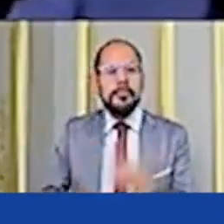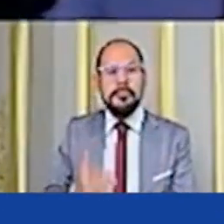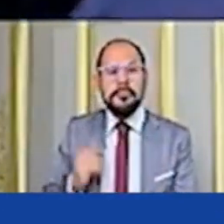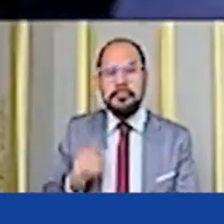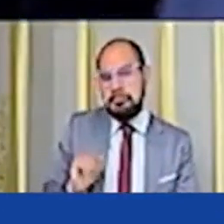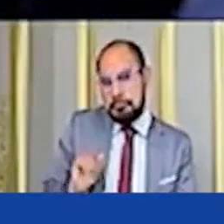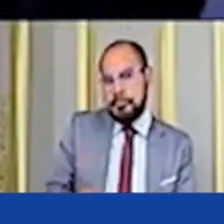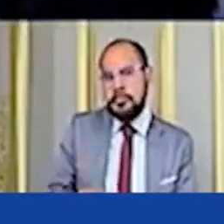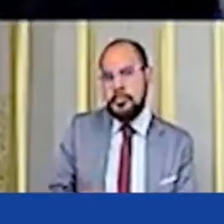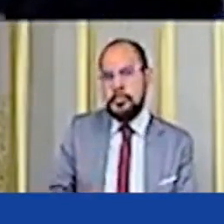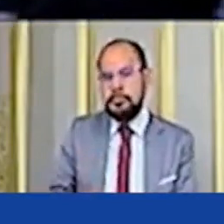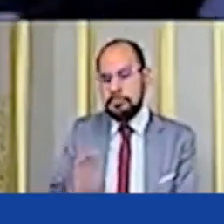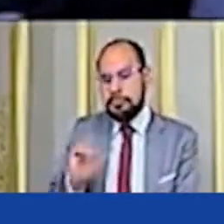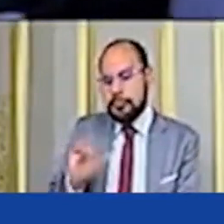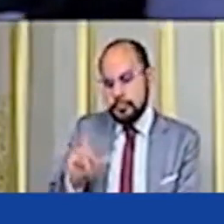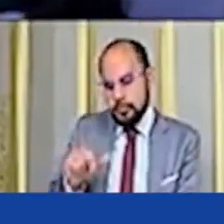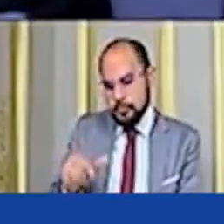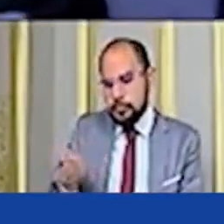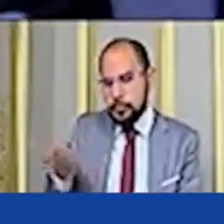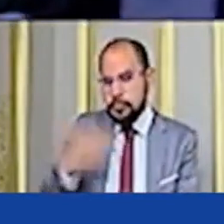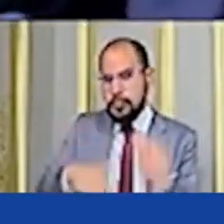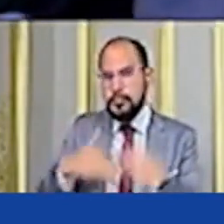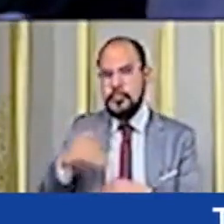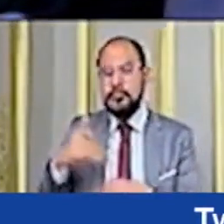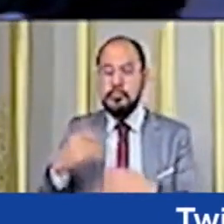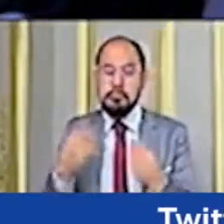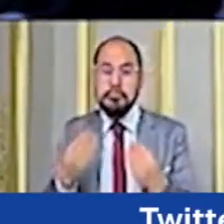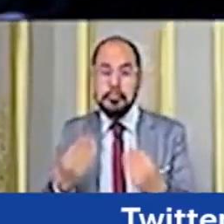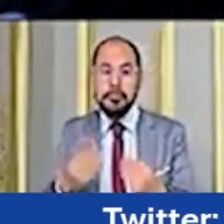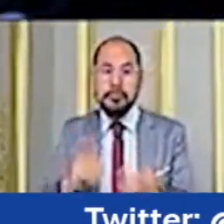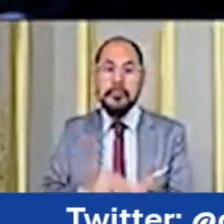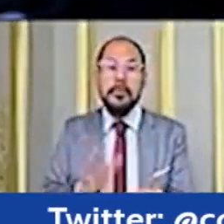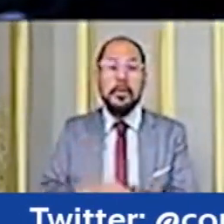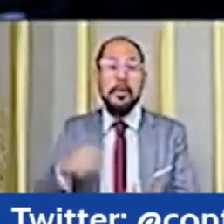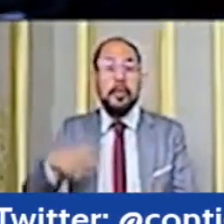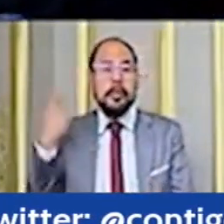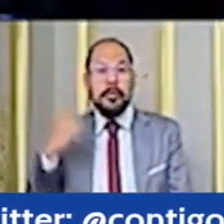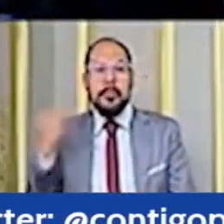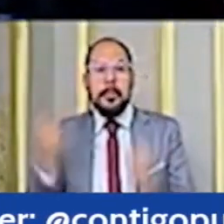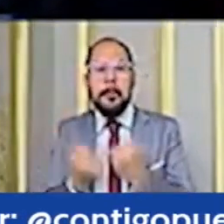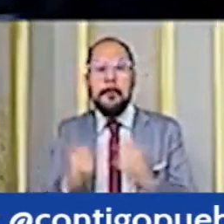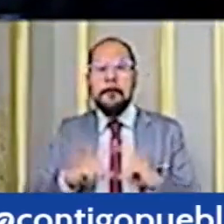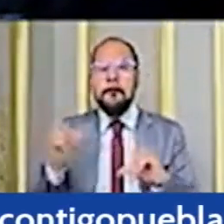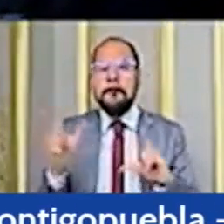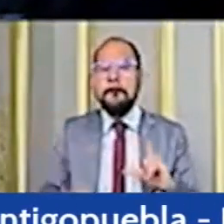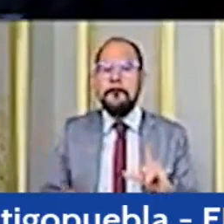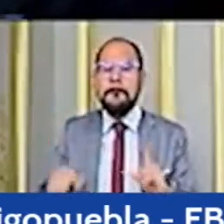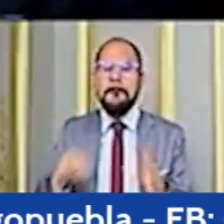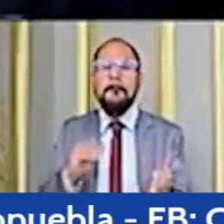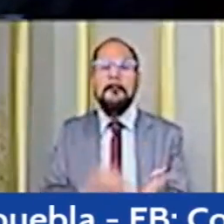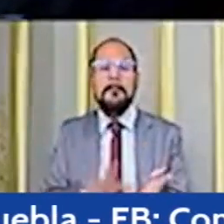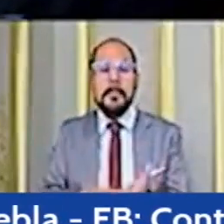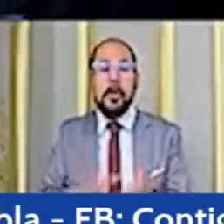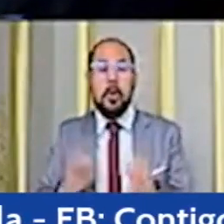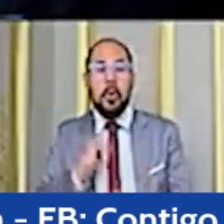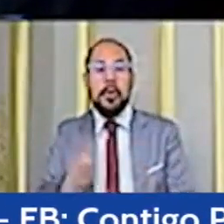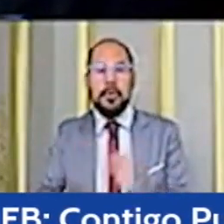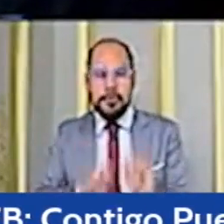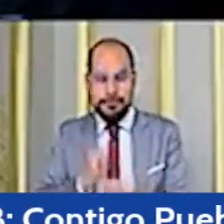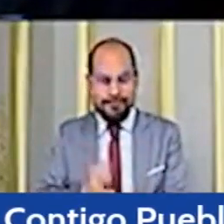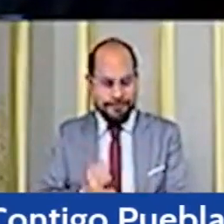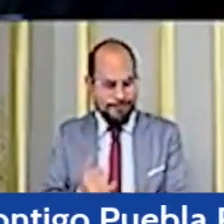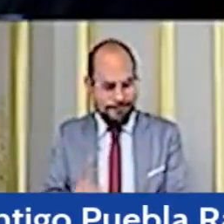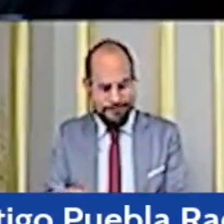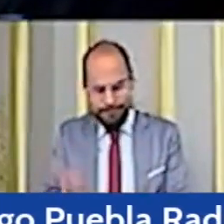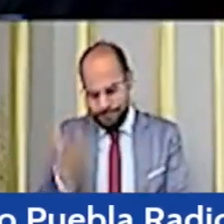muerte de Cecilia Monzón nos marcó a muchas personas, no solo en Puebla, sino en todo el país e incluso a nivel internacional.